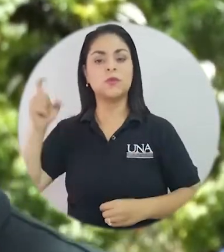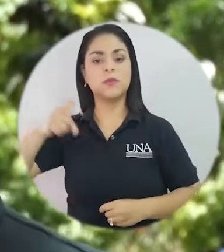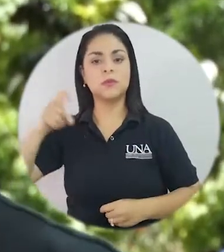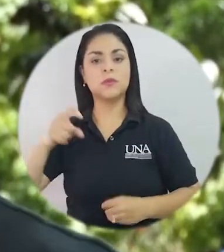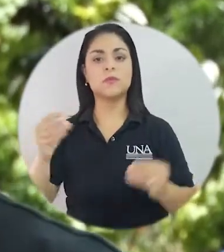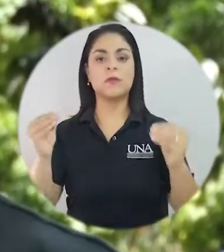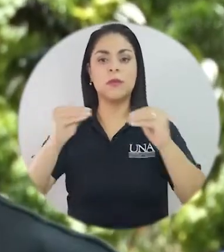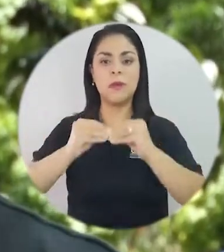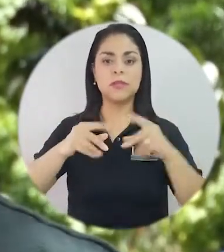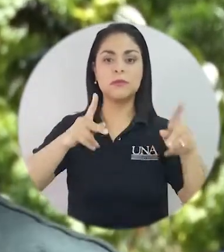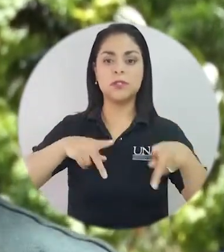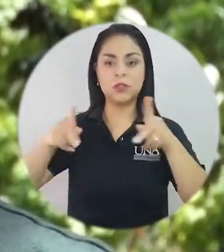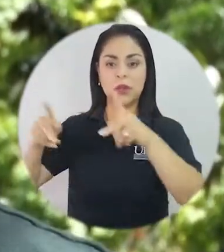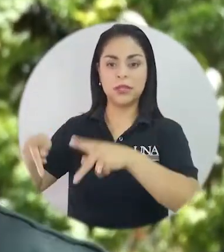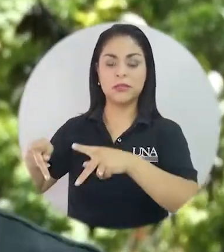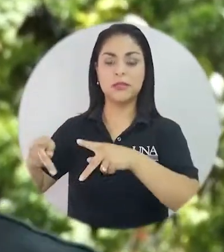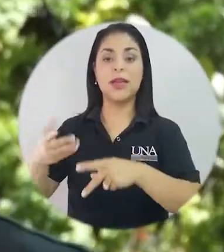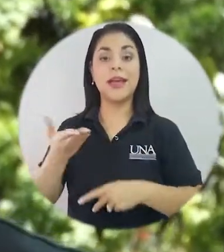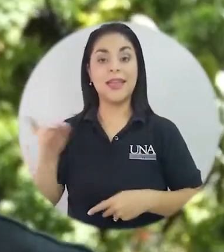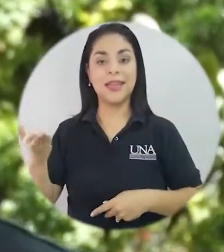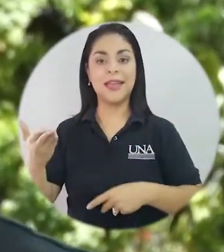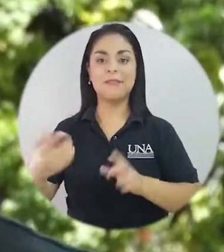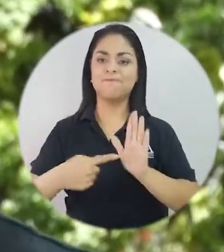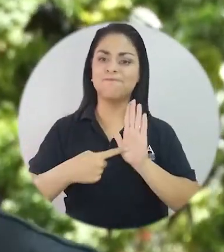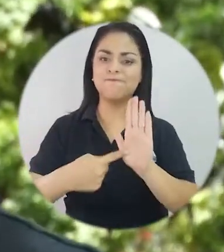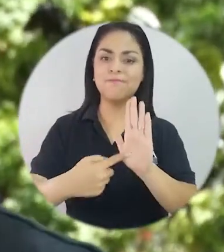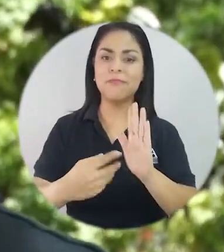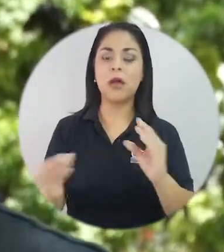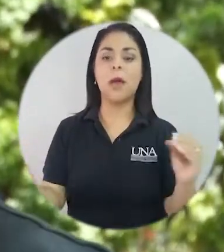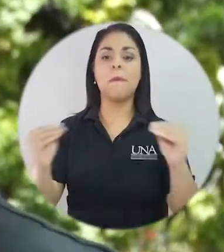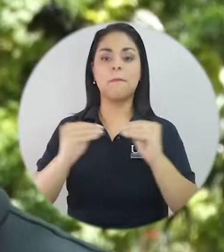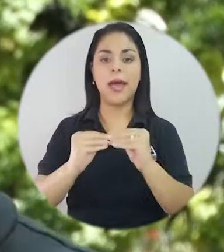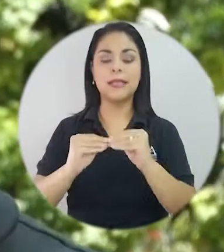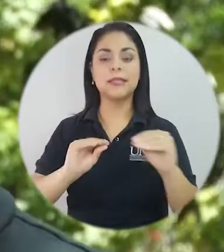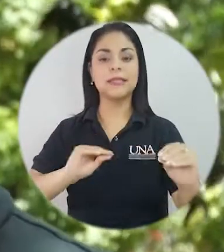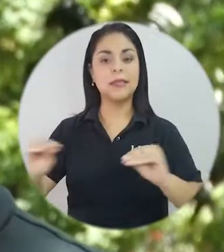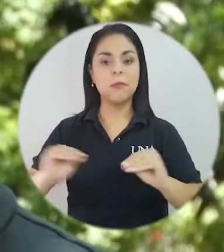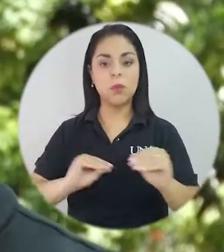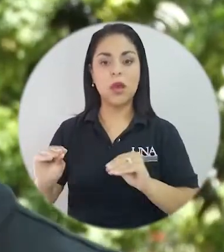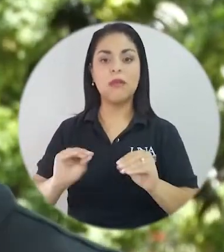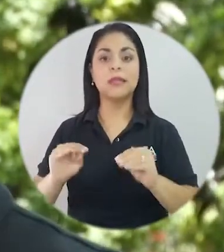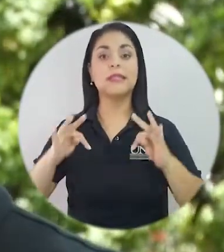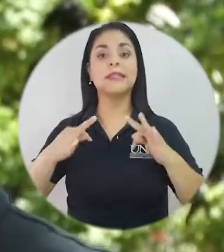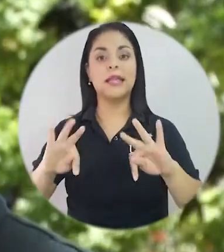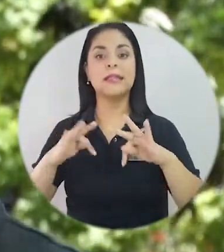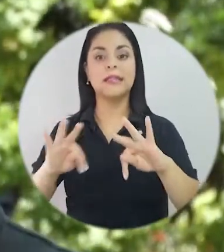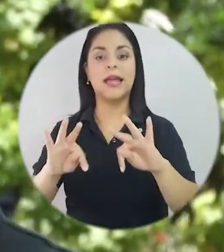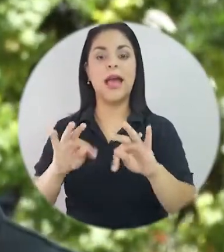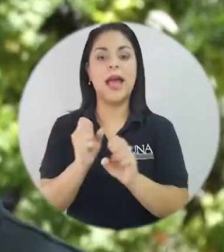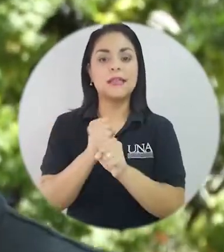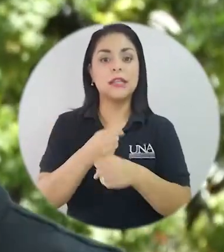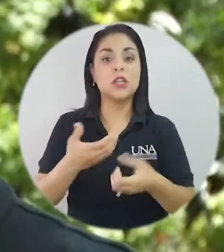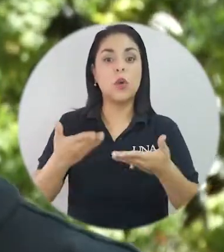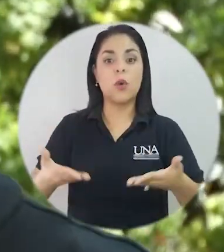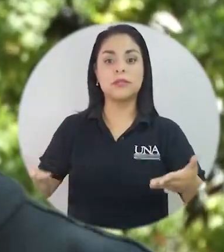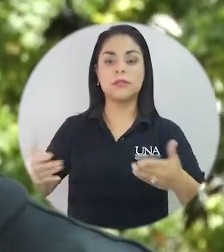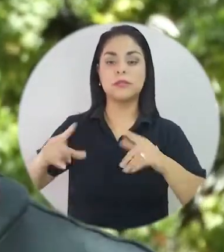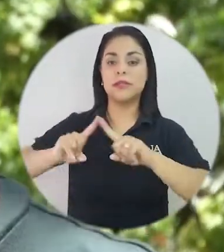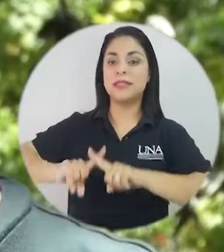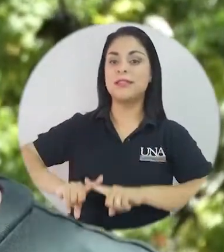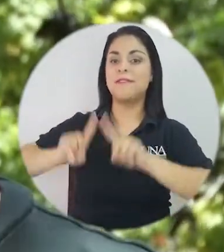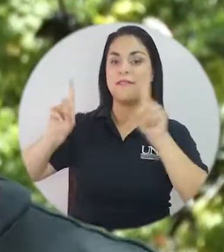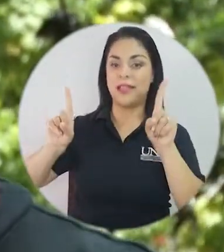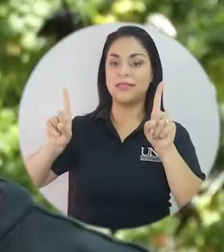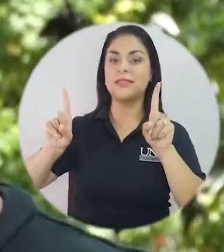Necesitamos más personas que destaquen, que se muevan, que traten de hacer cosas diferentes